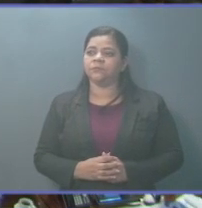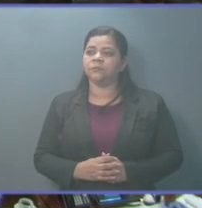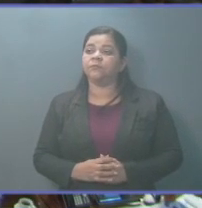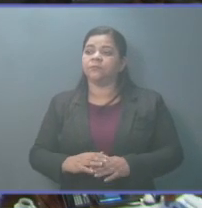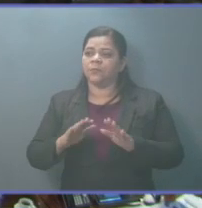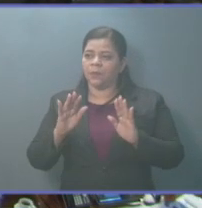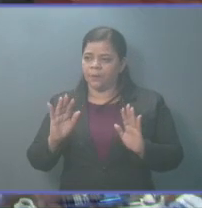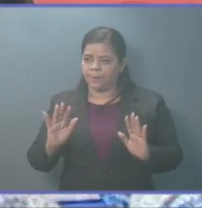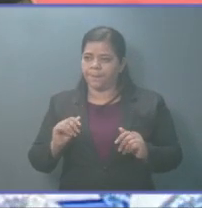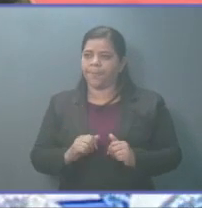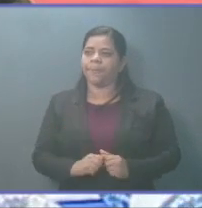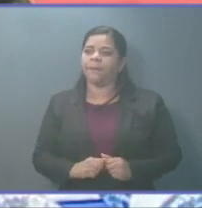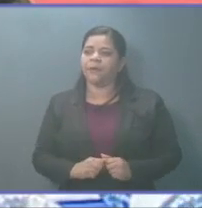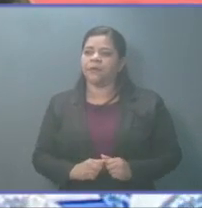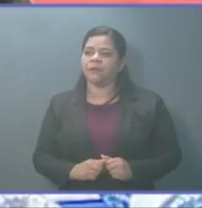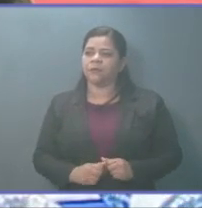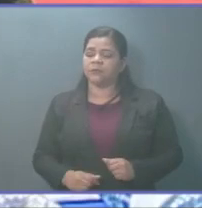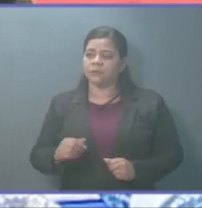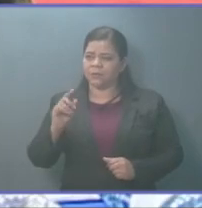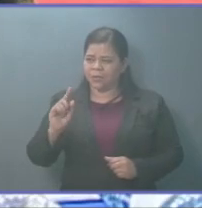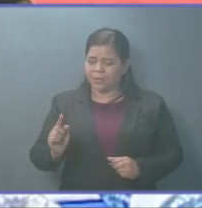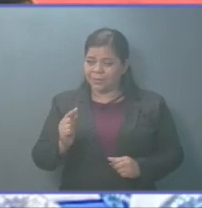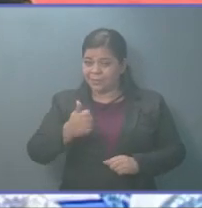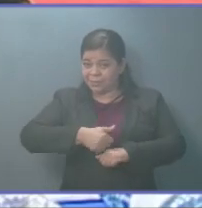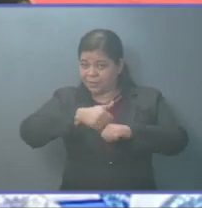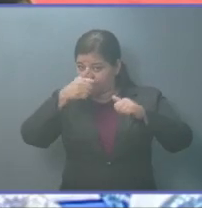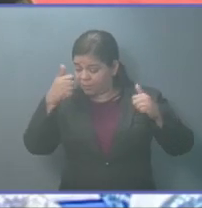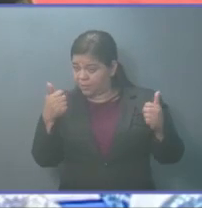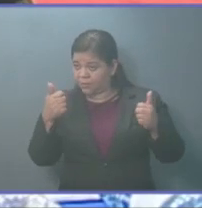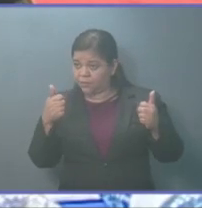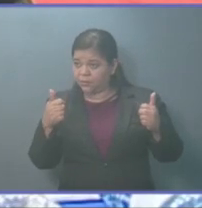desde las primeras horas de la mañana